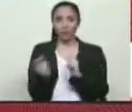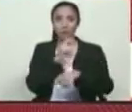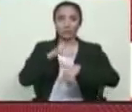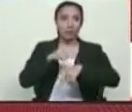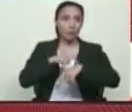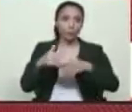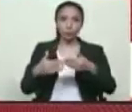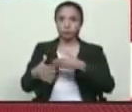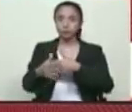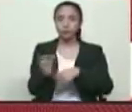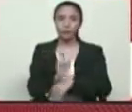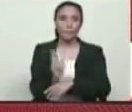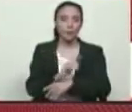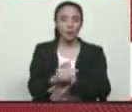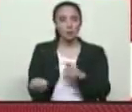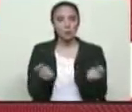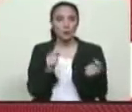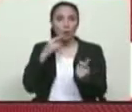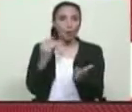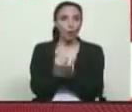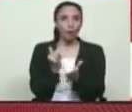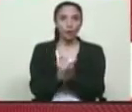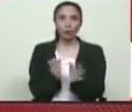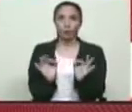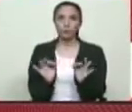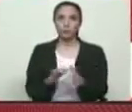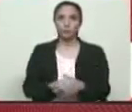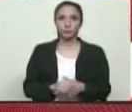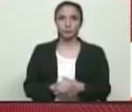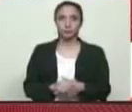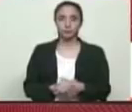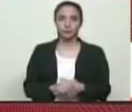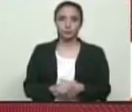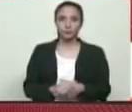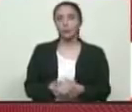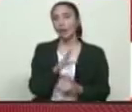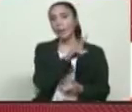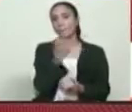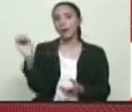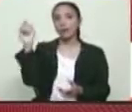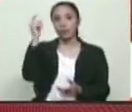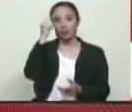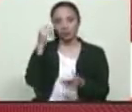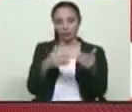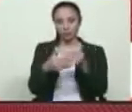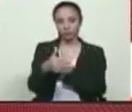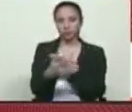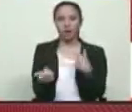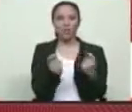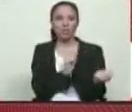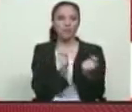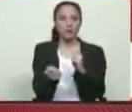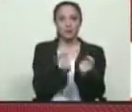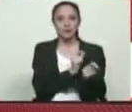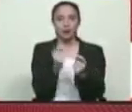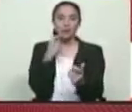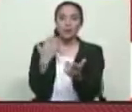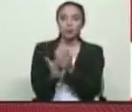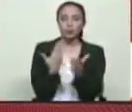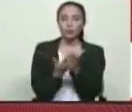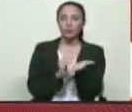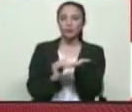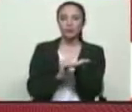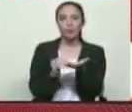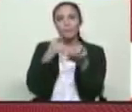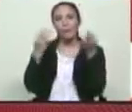ya concreto. 20 días para un debate, con resolución y propuestas